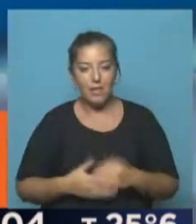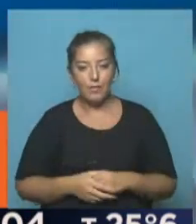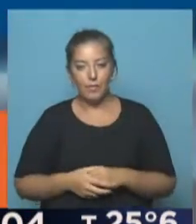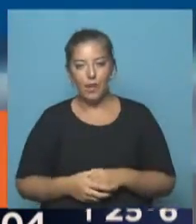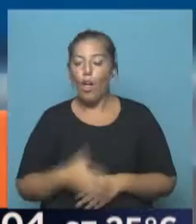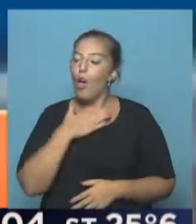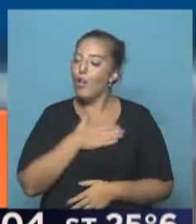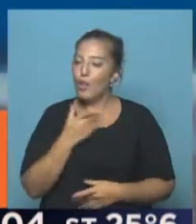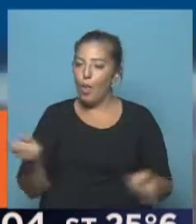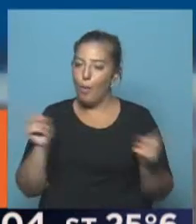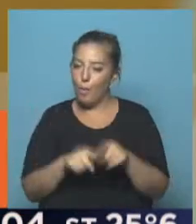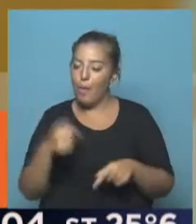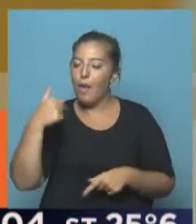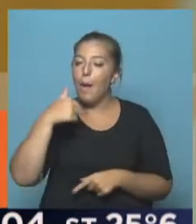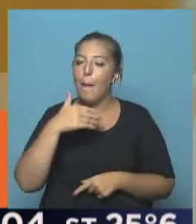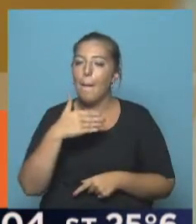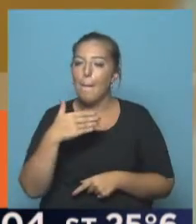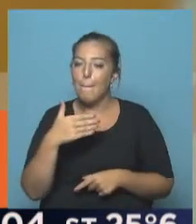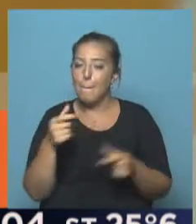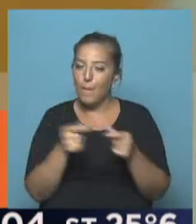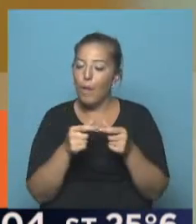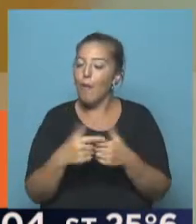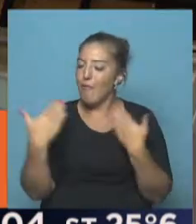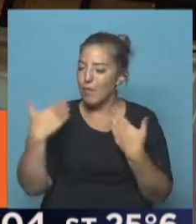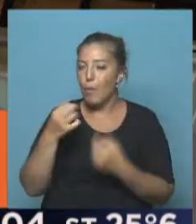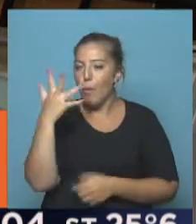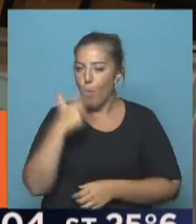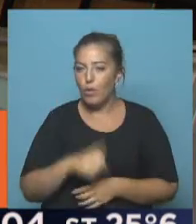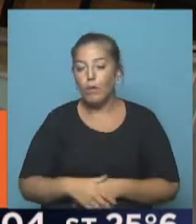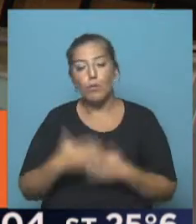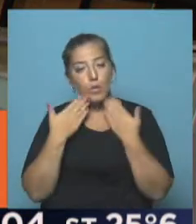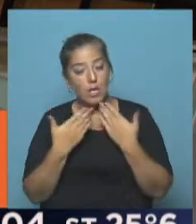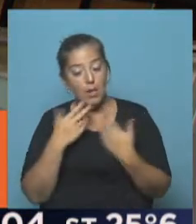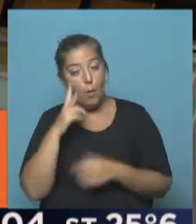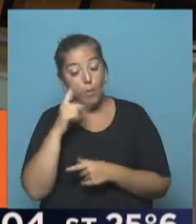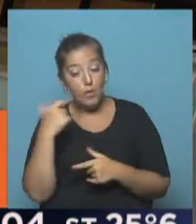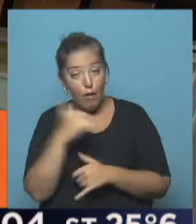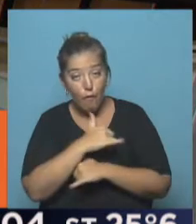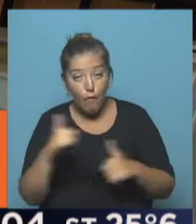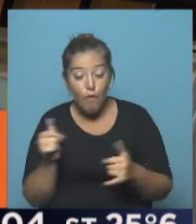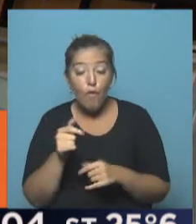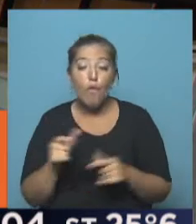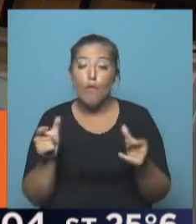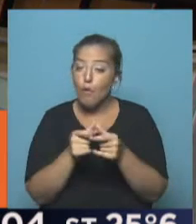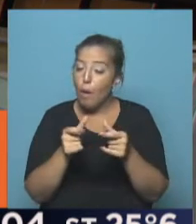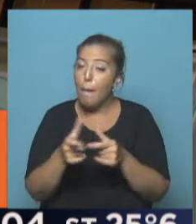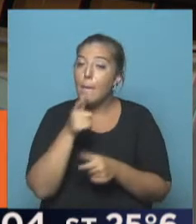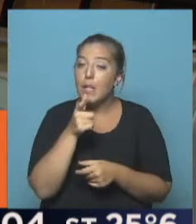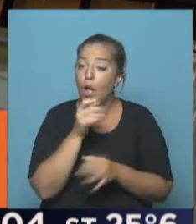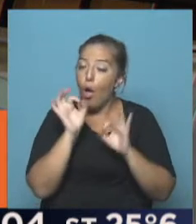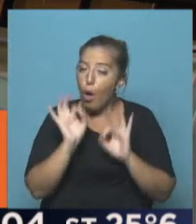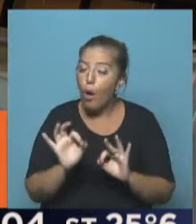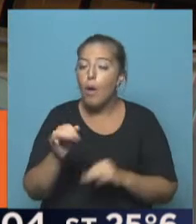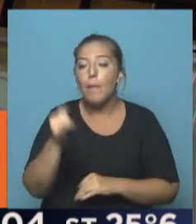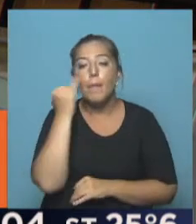Contento de estar en este programa. Lo felicito porque me encanta el formato. Muchísimas gracias. Bueno, Jorge, veíamos el informe, que fuera del aire me decías que te parecía un informe completo,